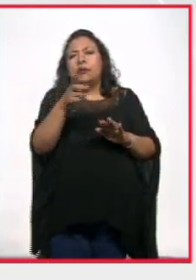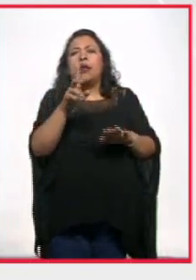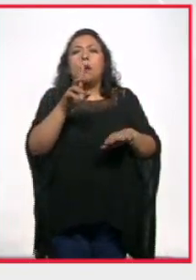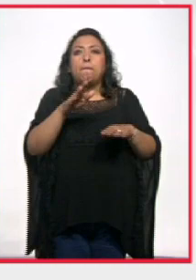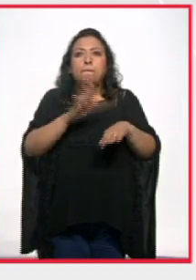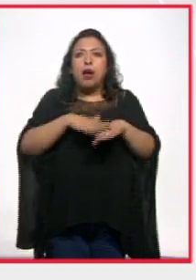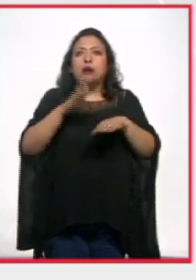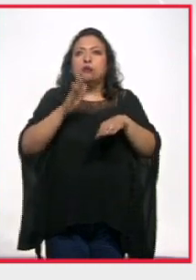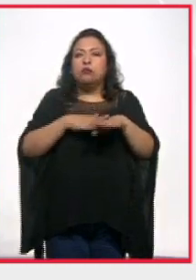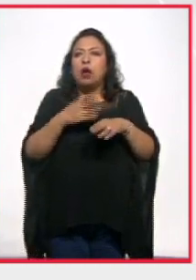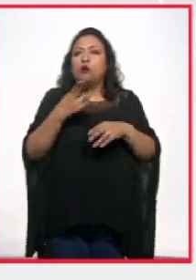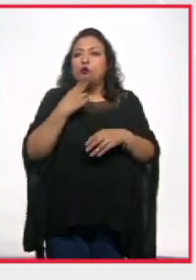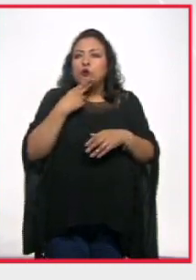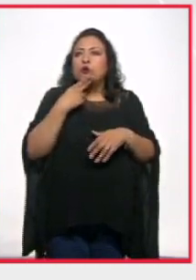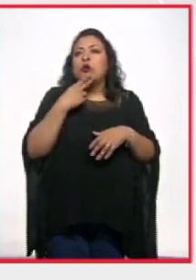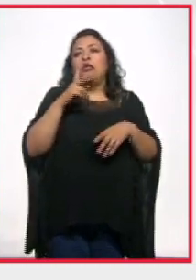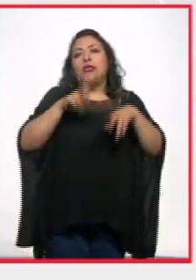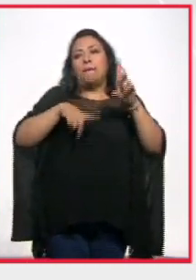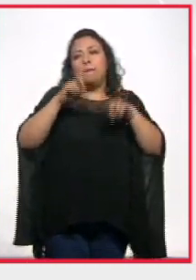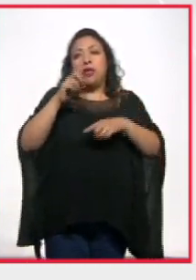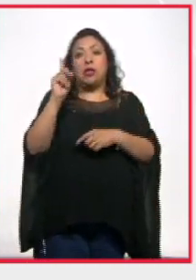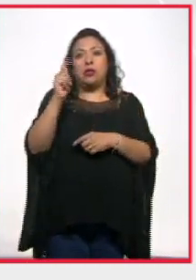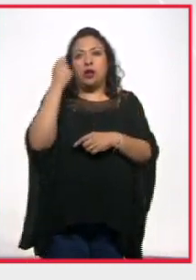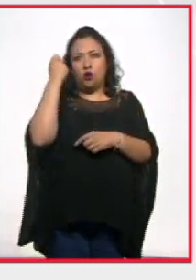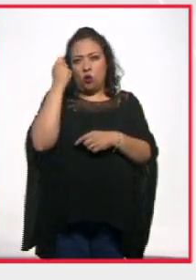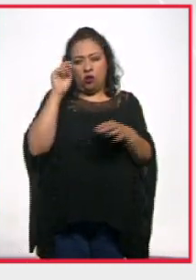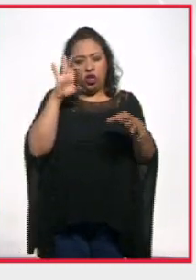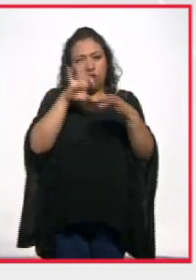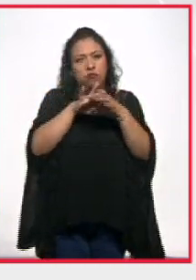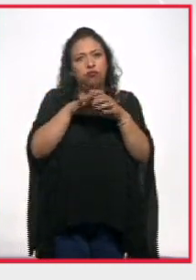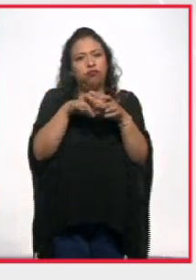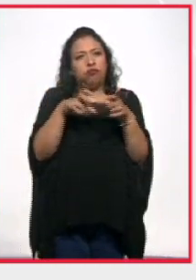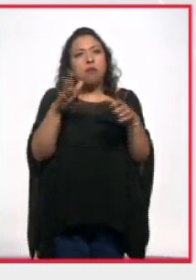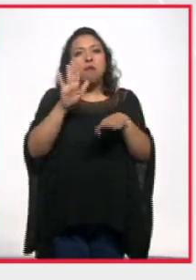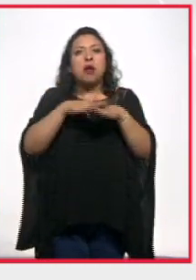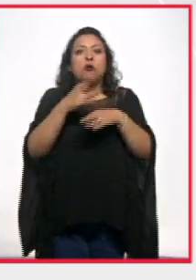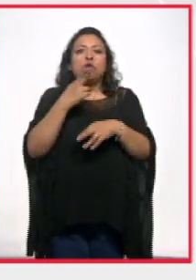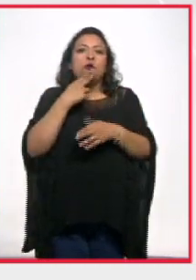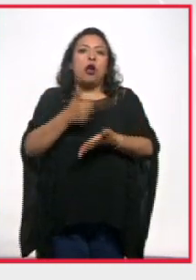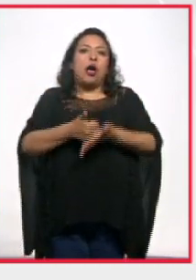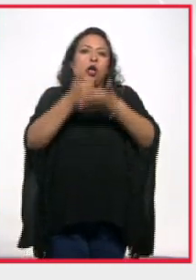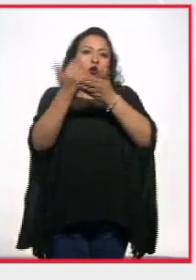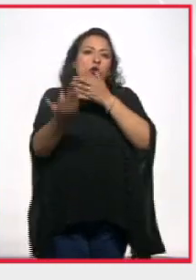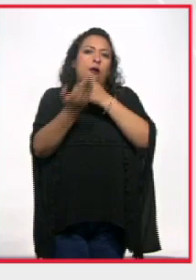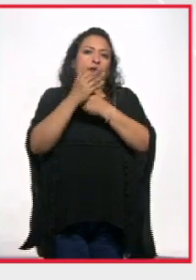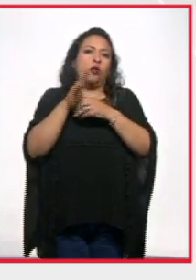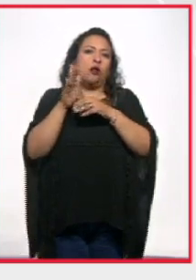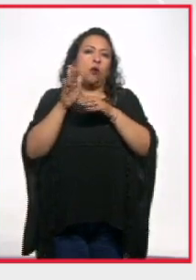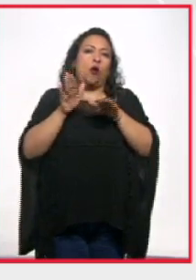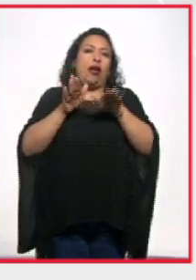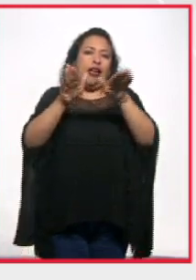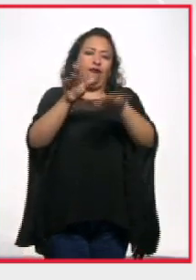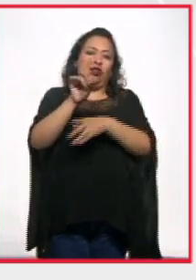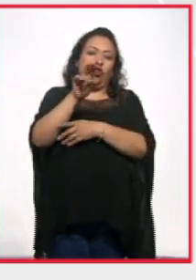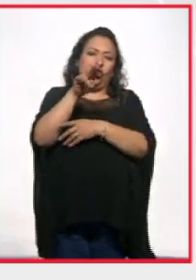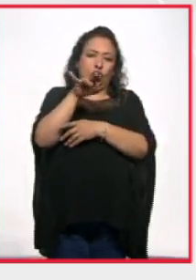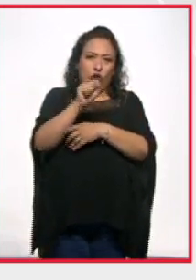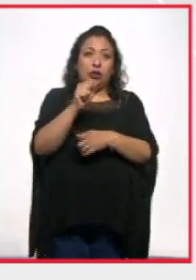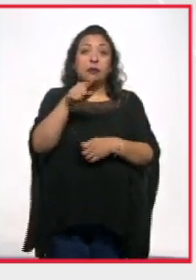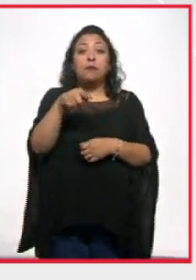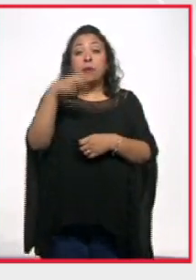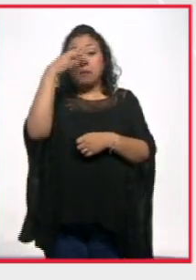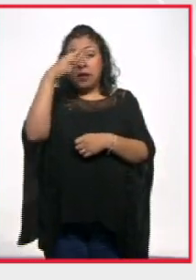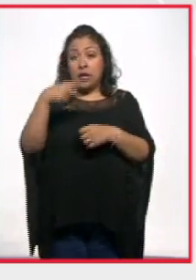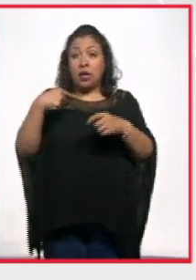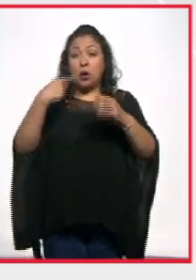van aumentando conforme va aumentando la tecnología, van creciendo todas estas cosas en las que nos pueden servir los drones. México es un país, el